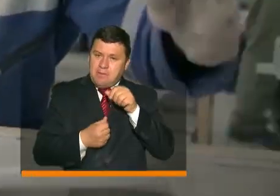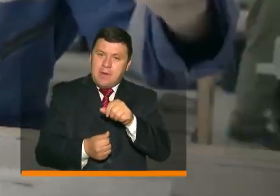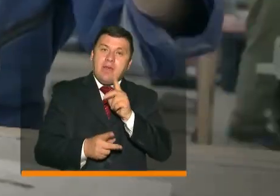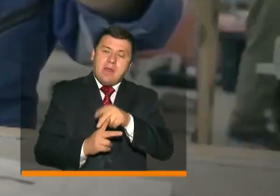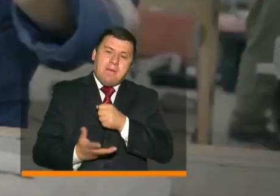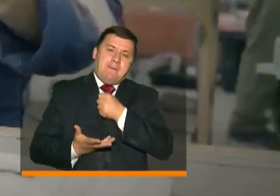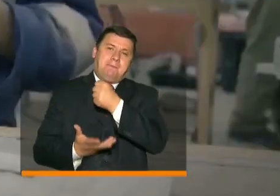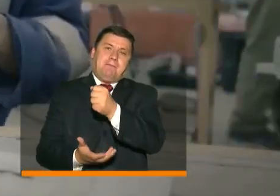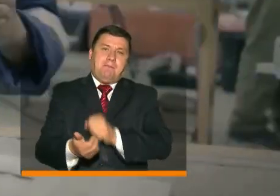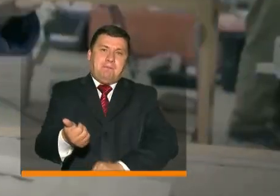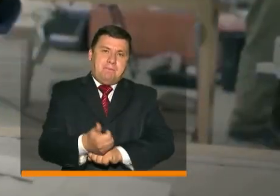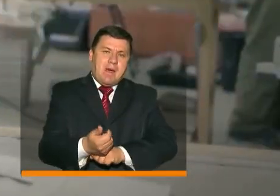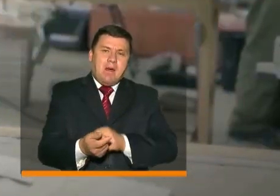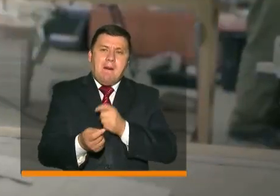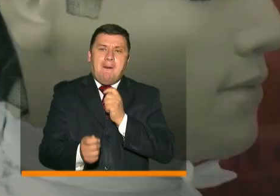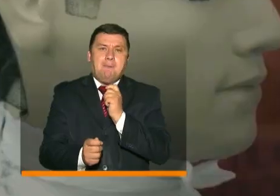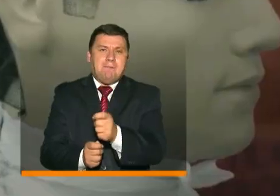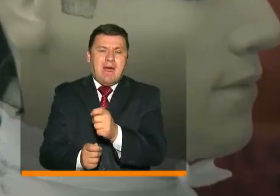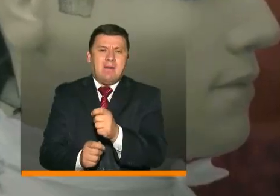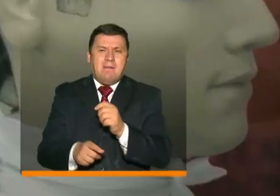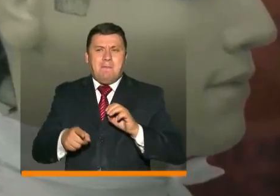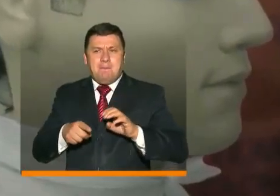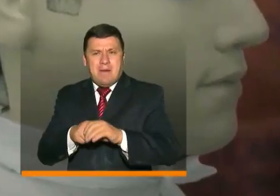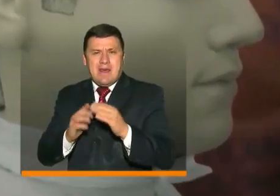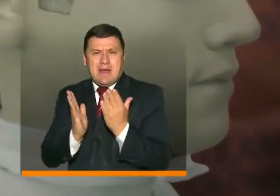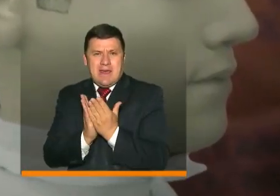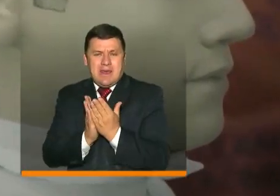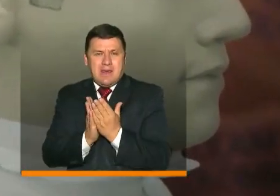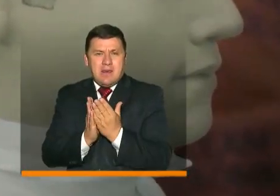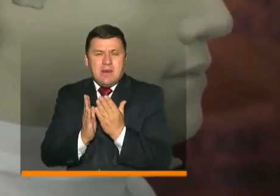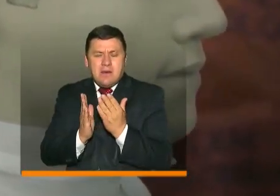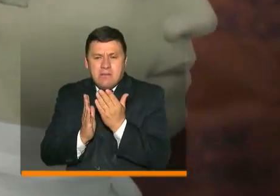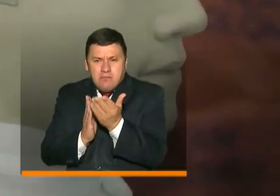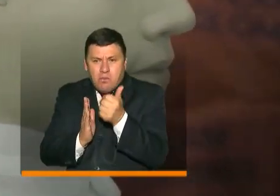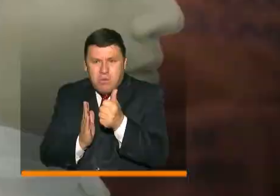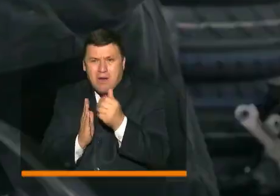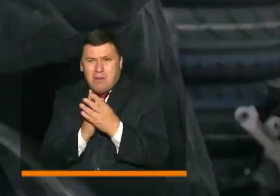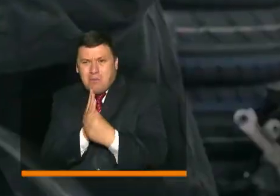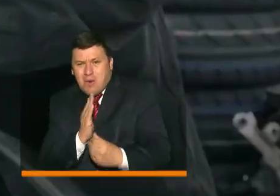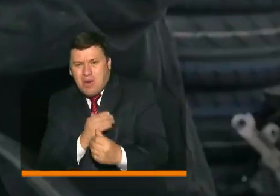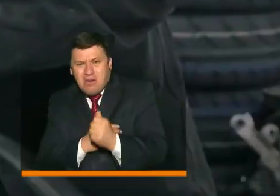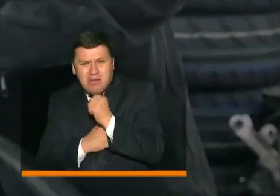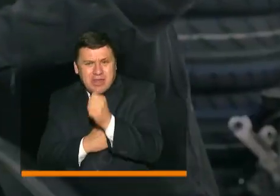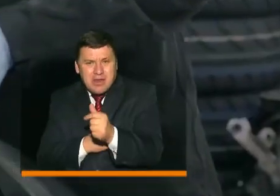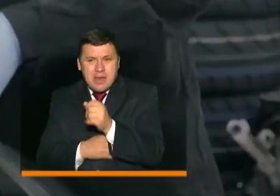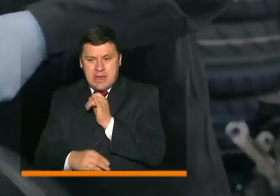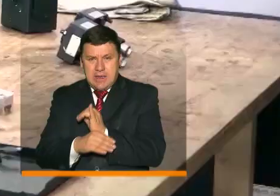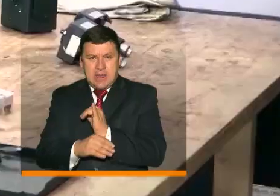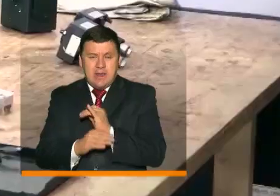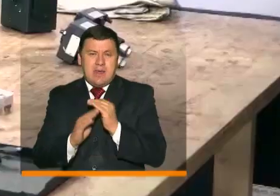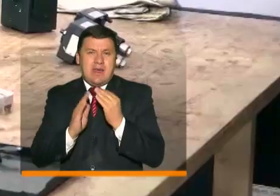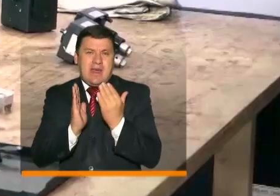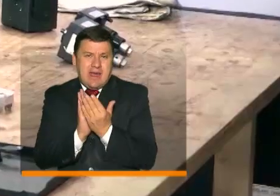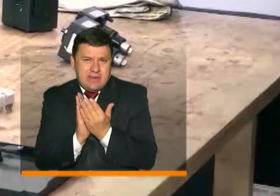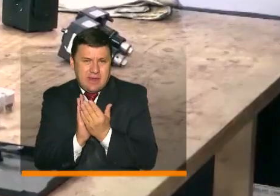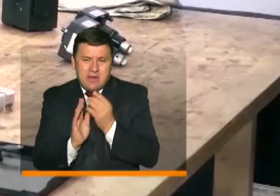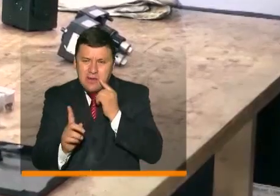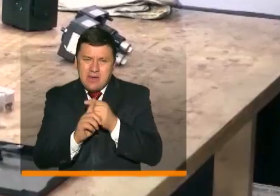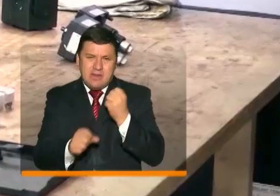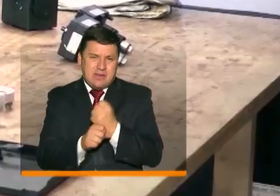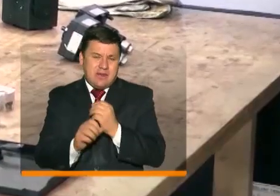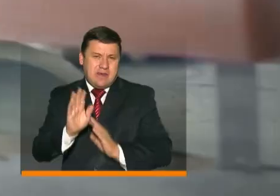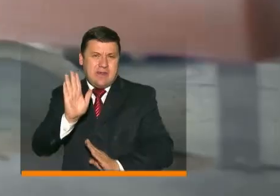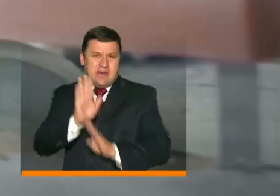de crédito para la financiación de la matrícula de los estudiantes con mayor condición de vulnerabilidad en instituciones de educación para el trabajo